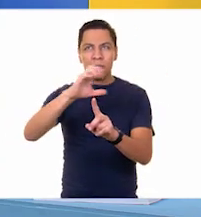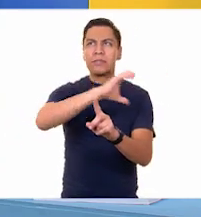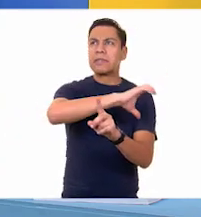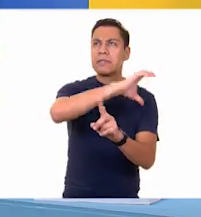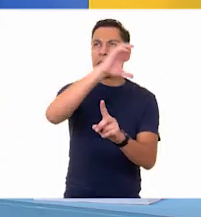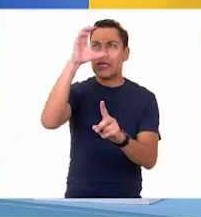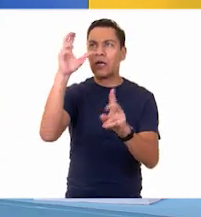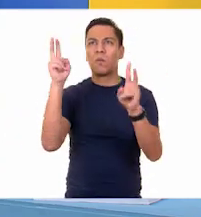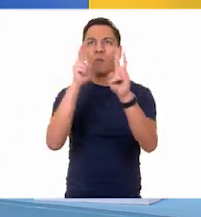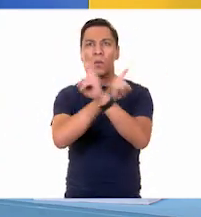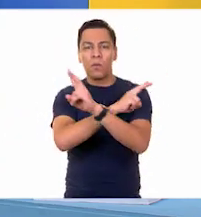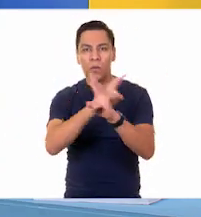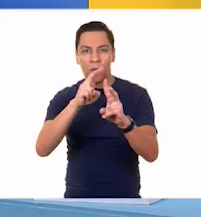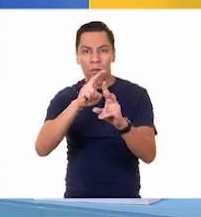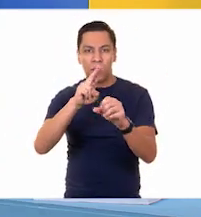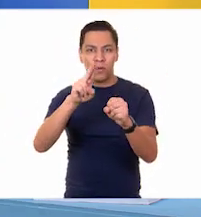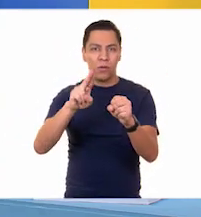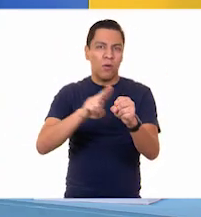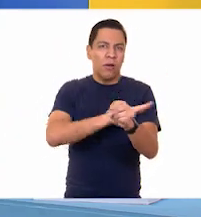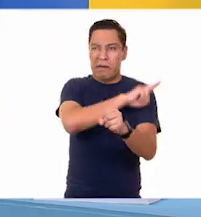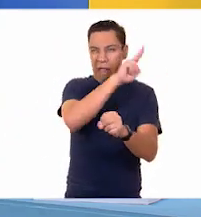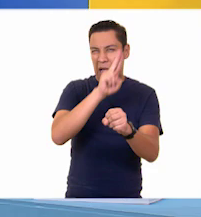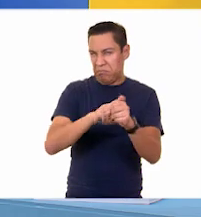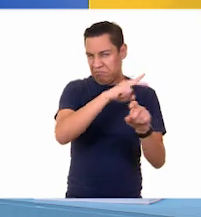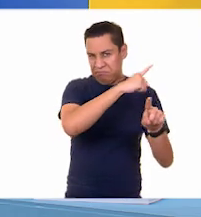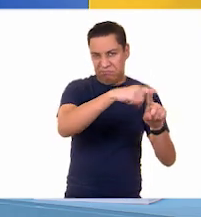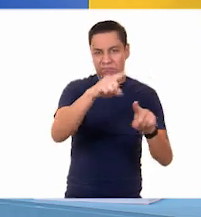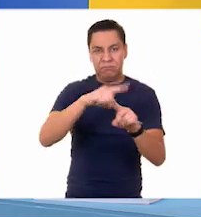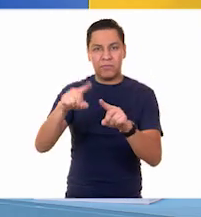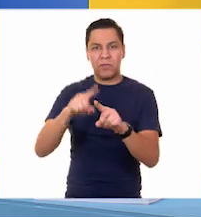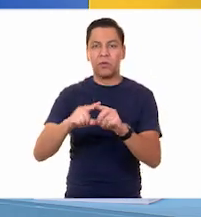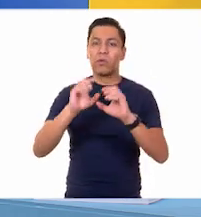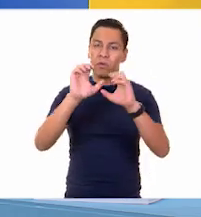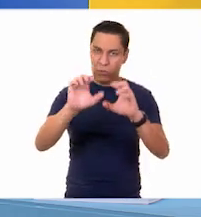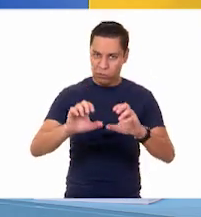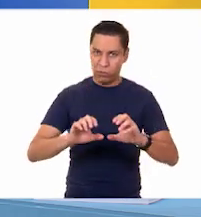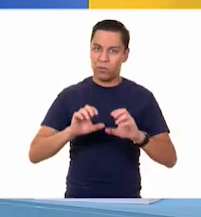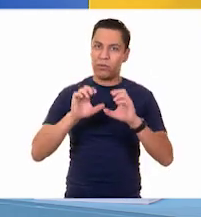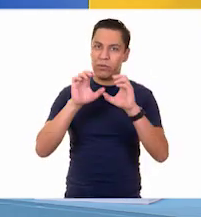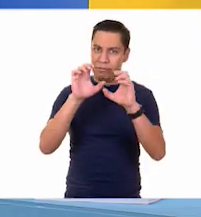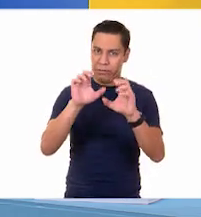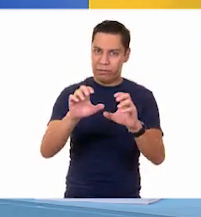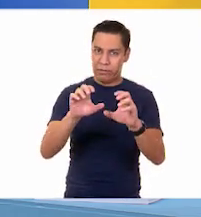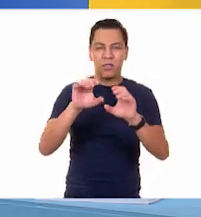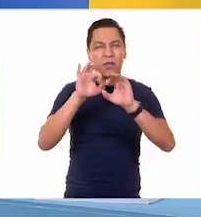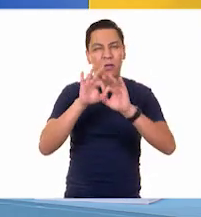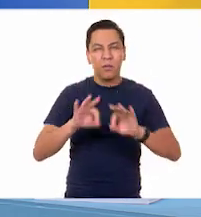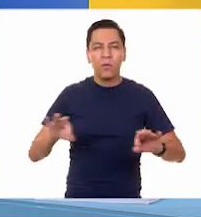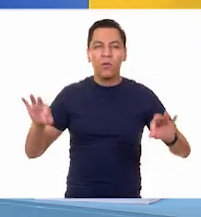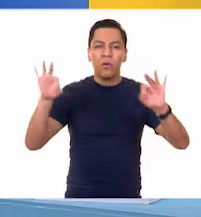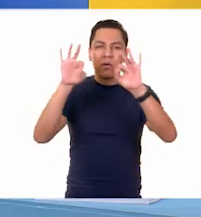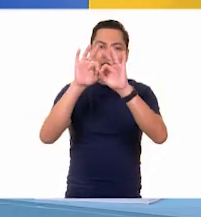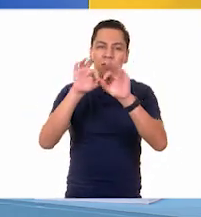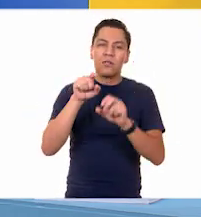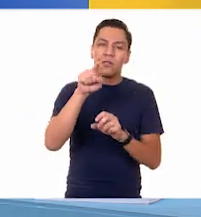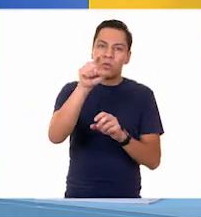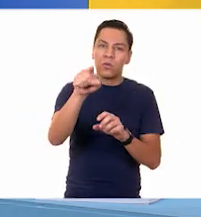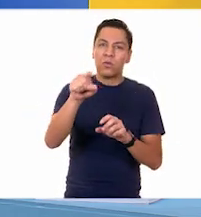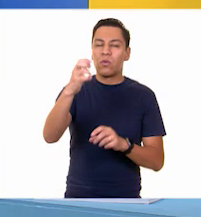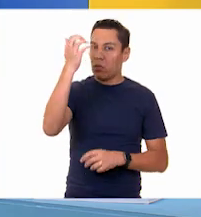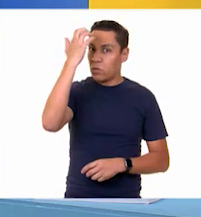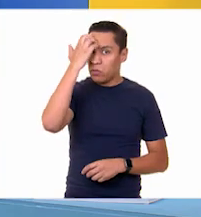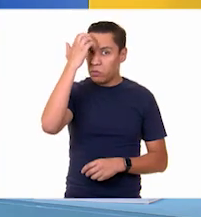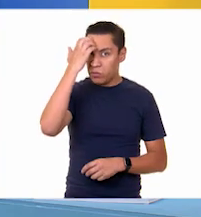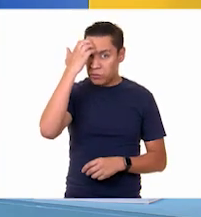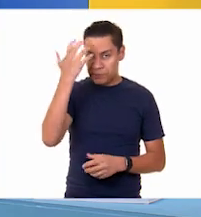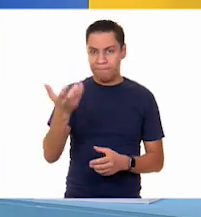debe preocuparnos a todos y todas, pero que tiene una larga historia que es importante conocer, pues los movimientos sociales que